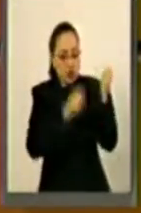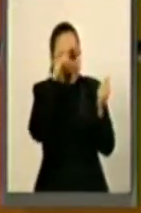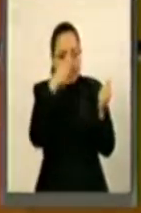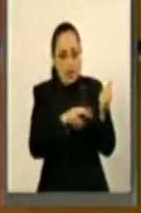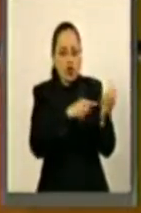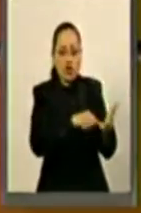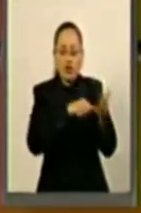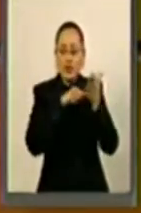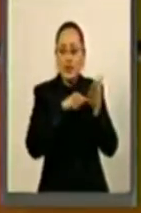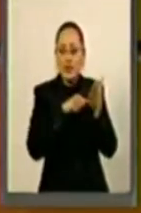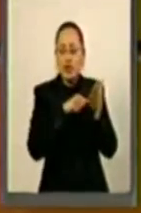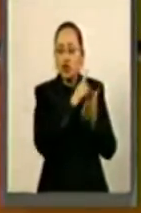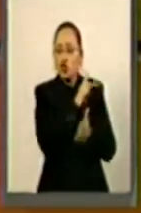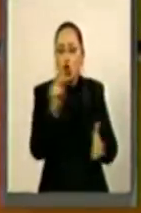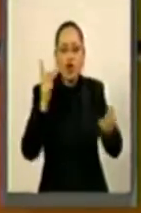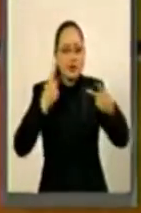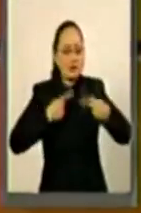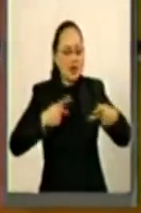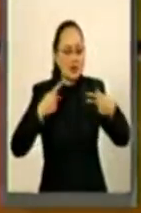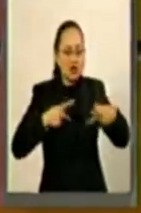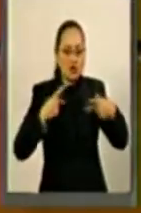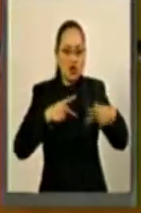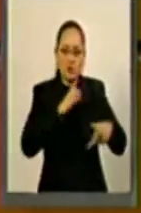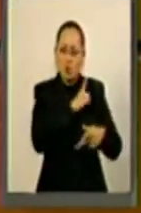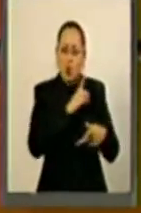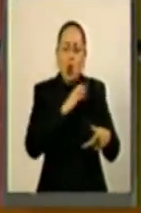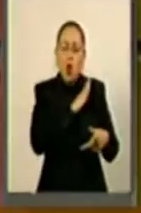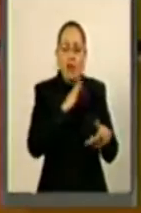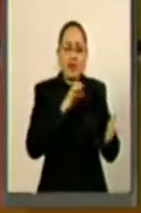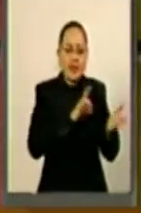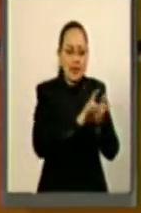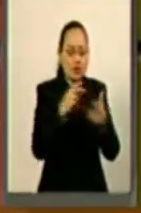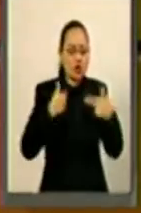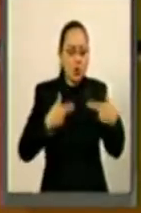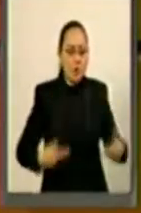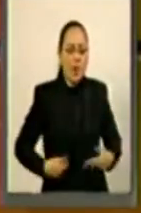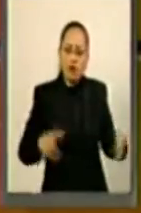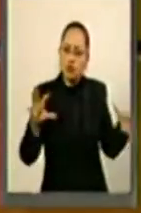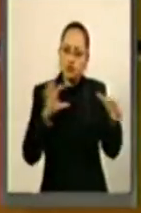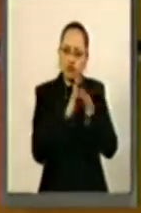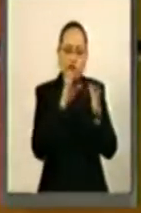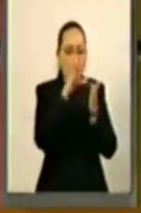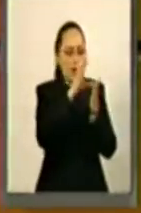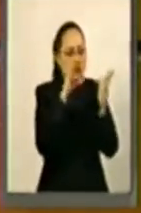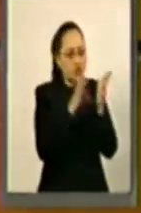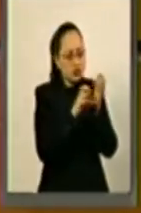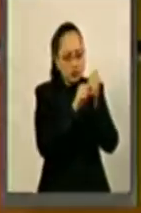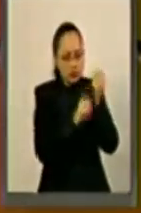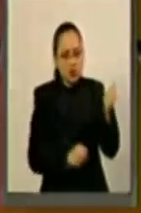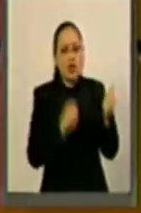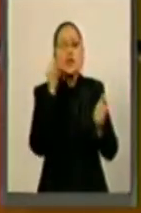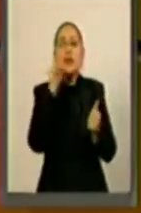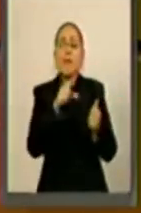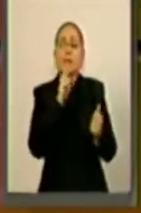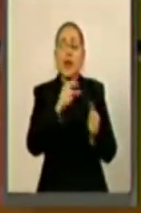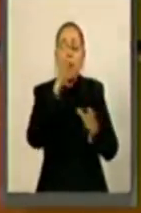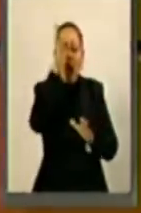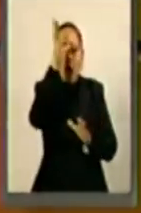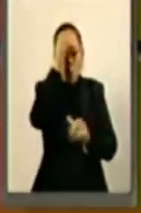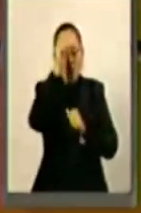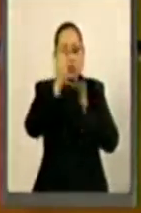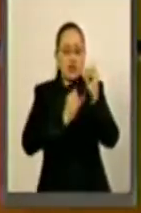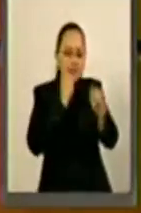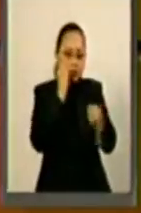las personas gozarán de los derechos humanos reconocidos en la misma Constitución y en los tratados